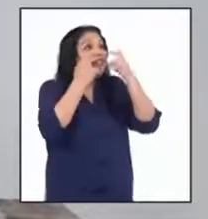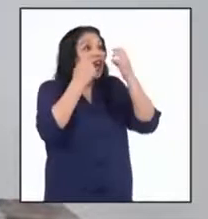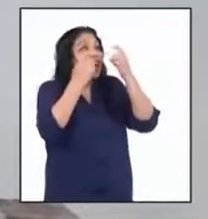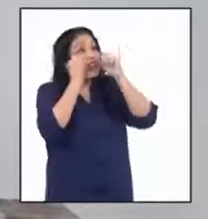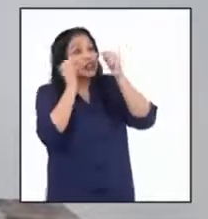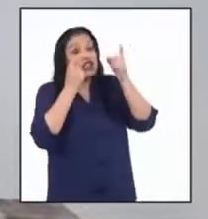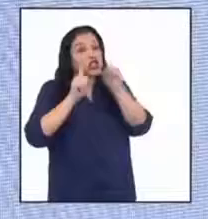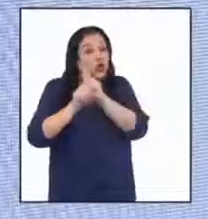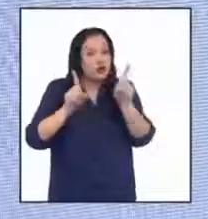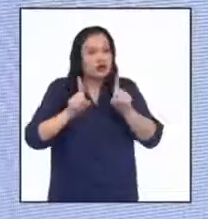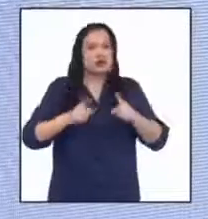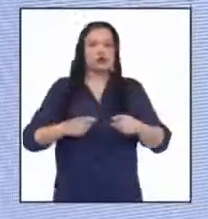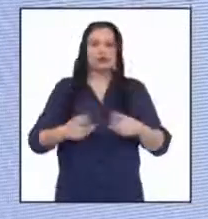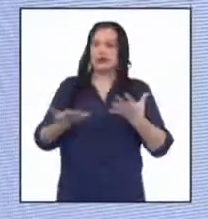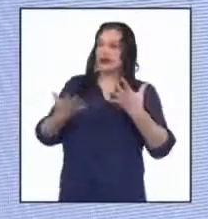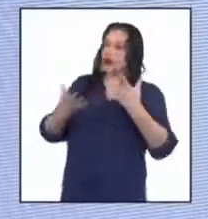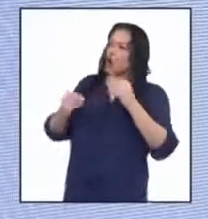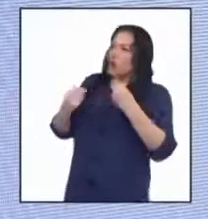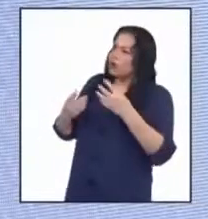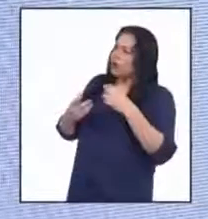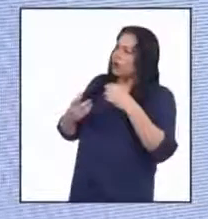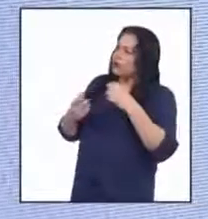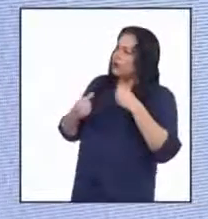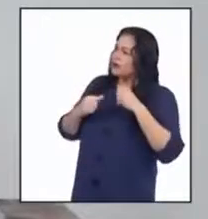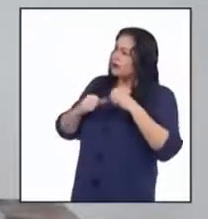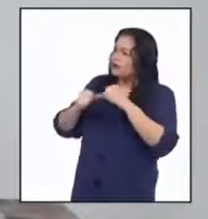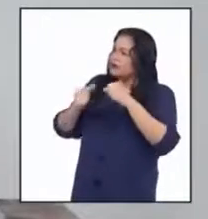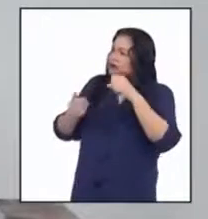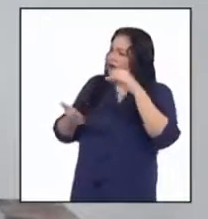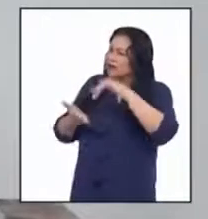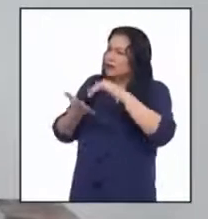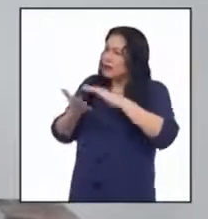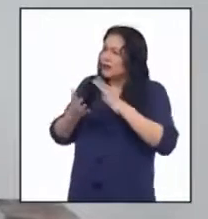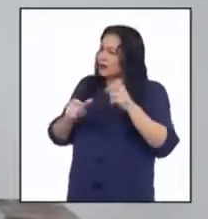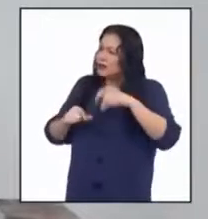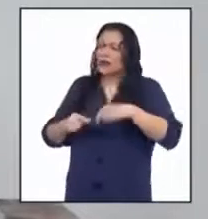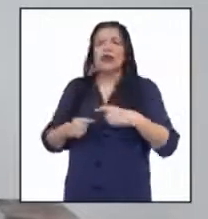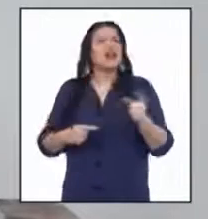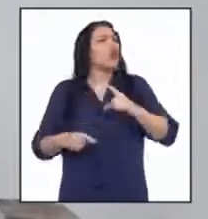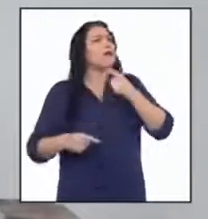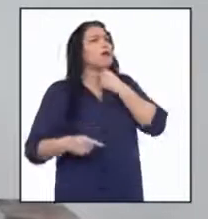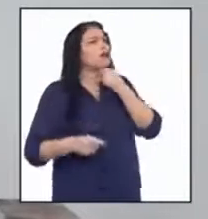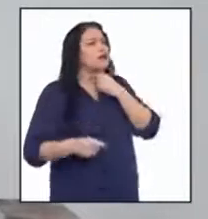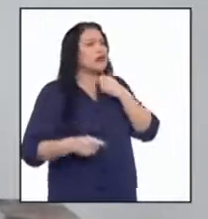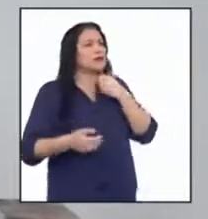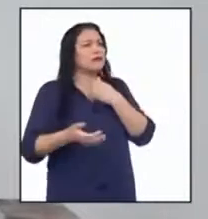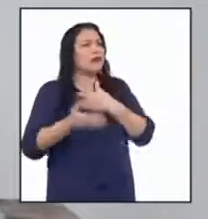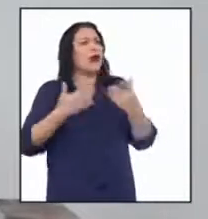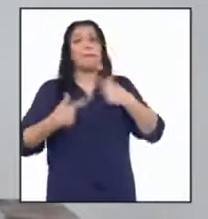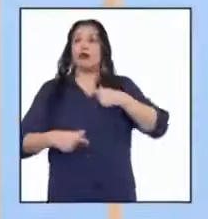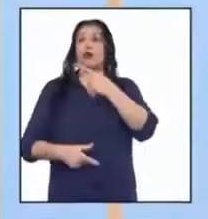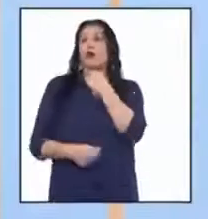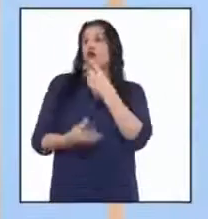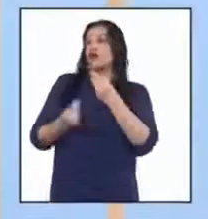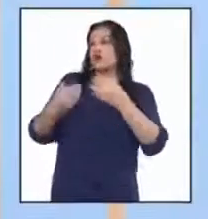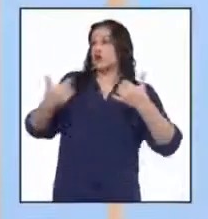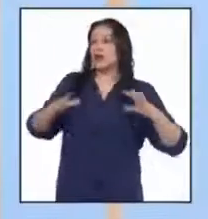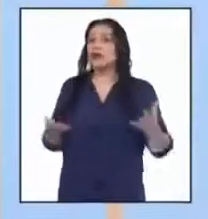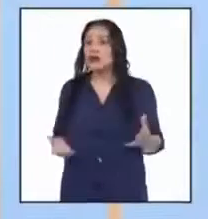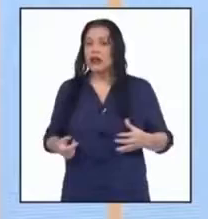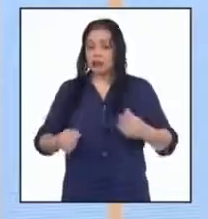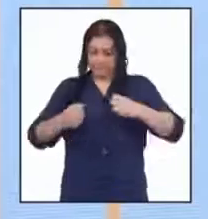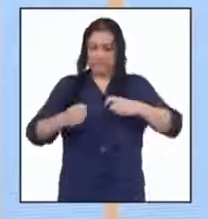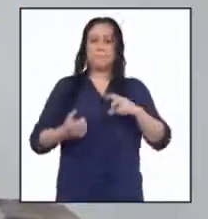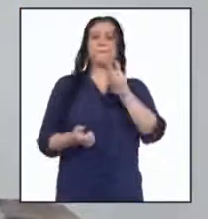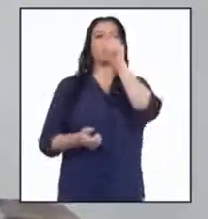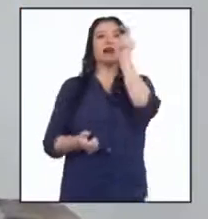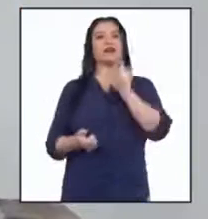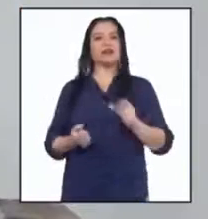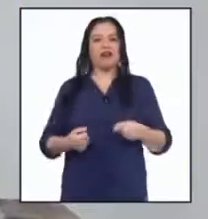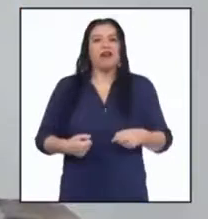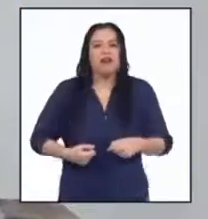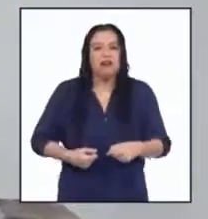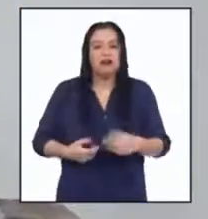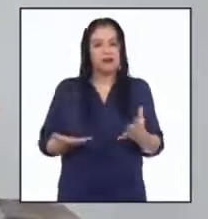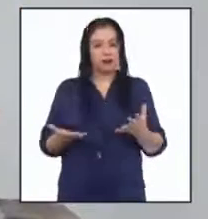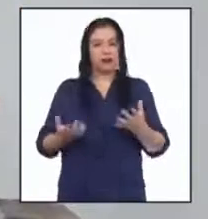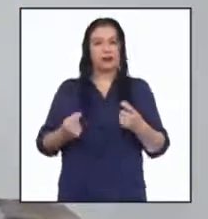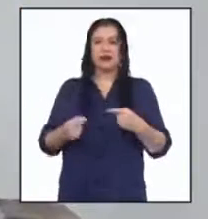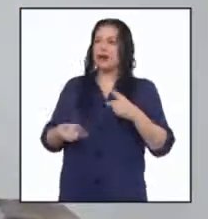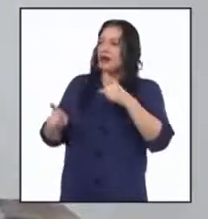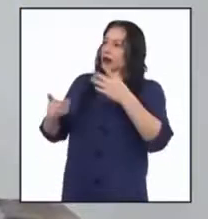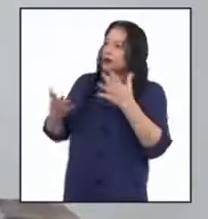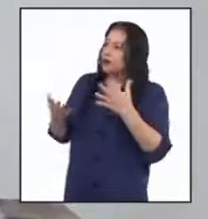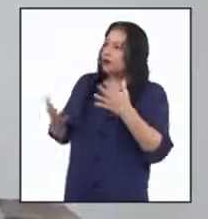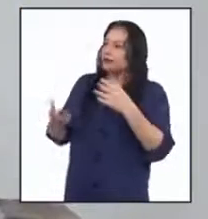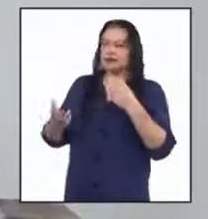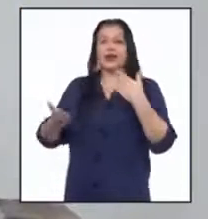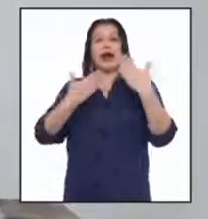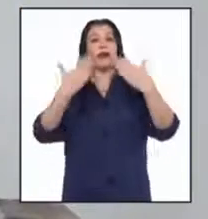granos. ¿Pero cómo vas a dejar de estudiar? Es que no me gusta. Uy, hay tantas cosas que no me gustan a mí. Ponte derecho que te va a salir joroba. Siempre hablan de dos